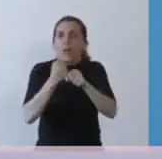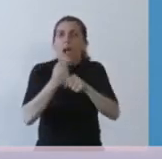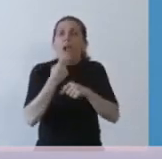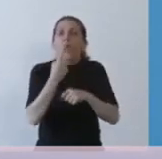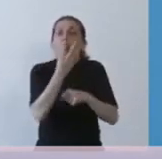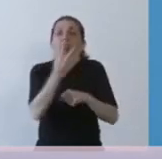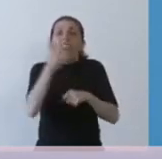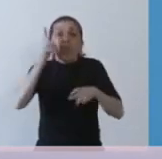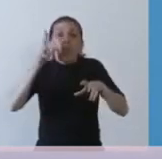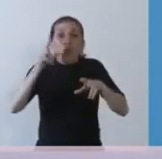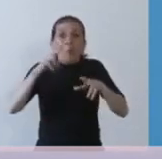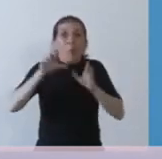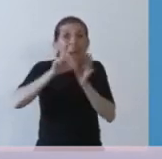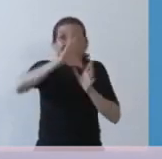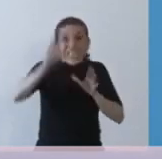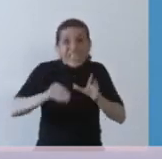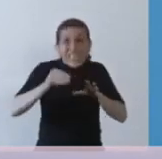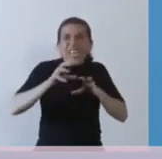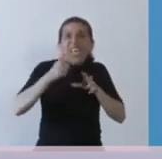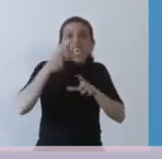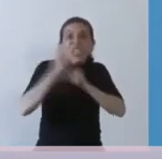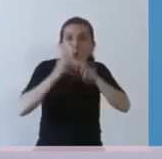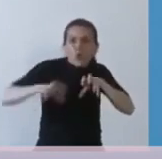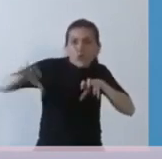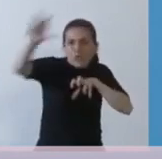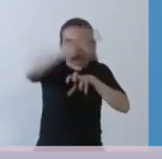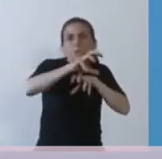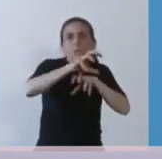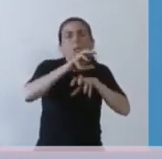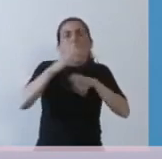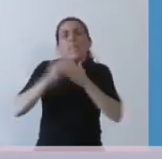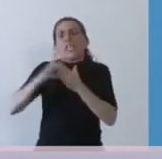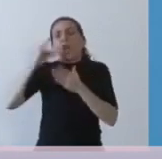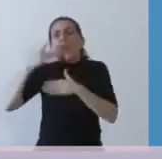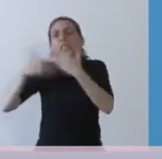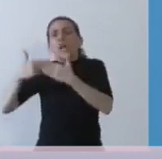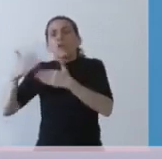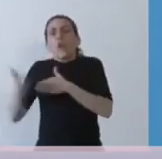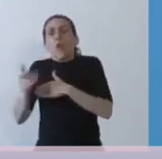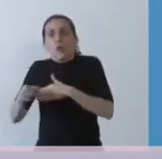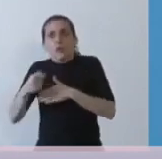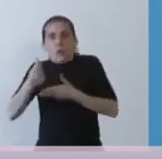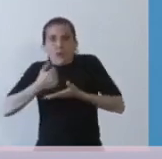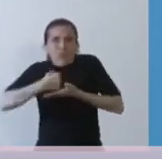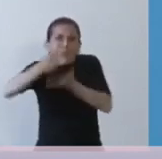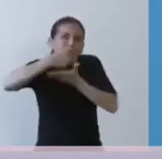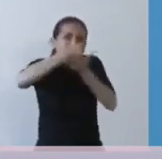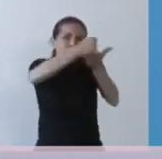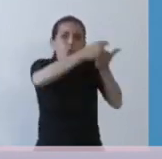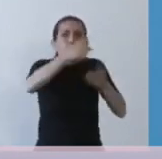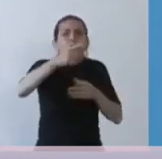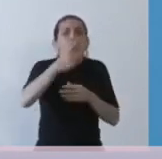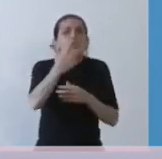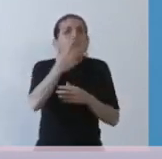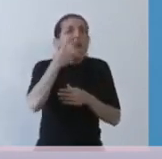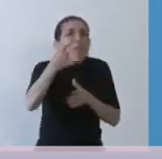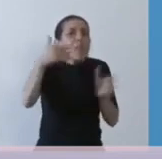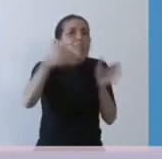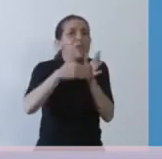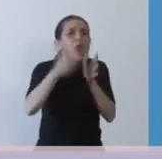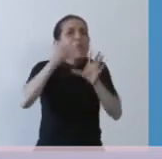industriales del país reciban un financiamiento del Ministerio de desarrollo productivo por cerca de 3,000 millones de